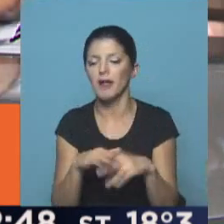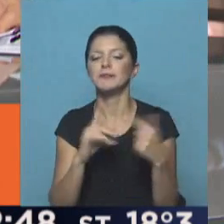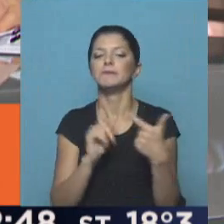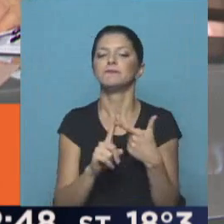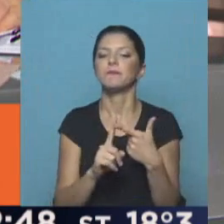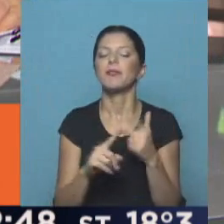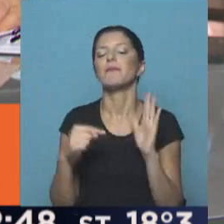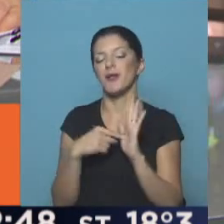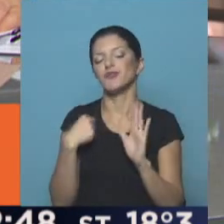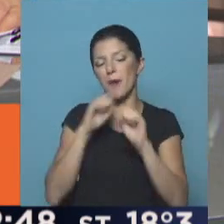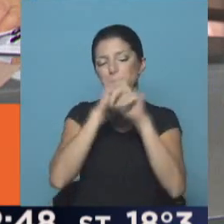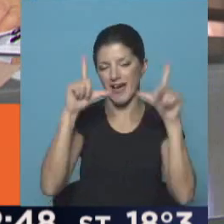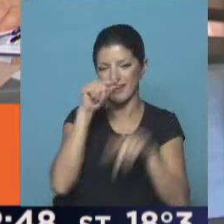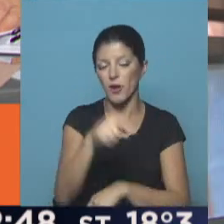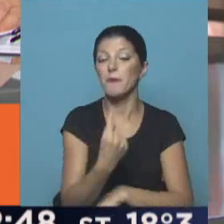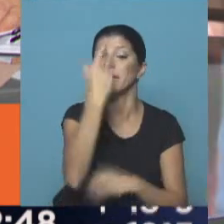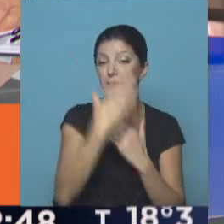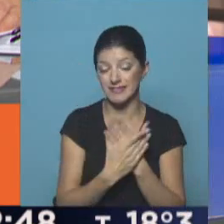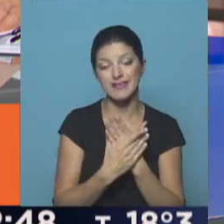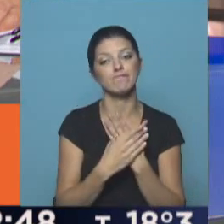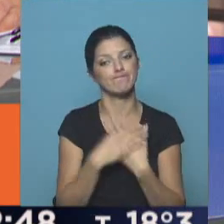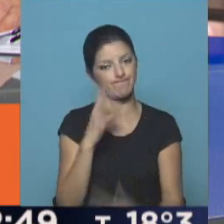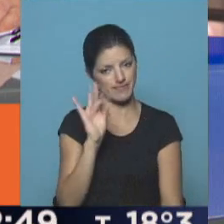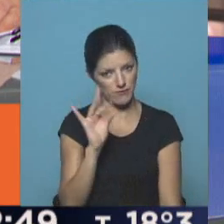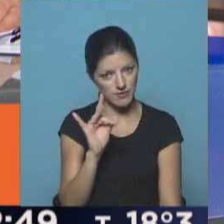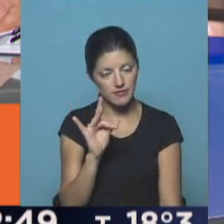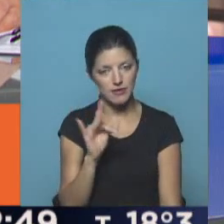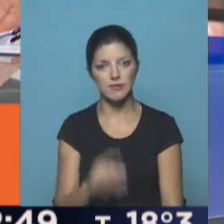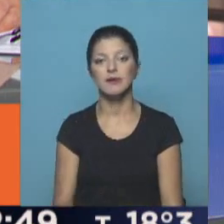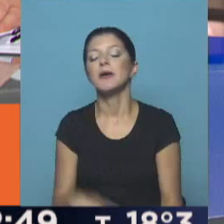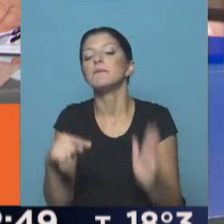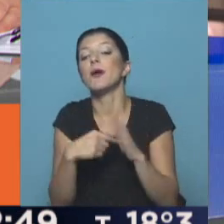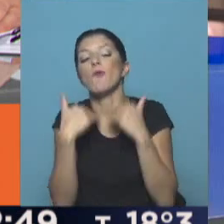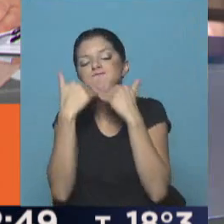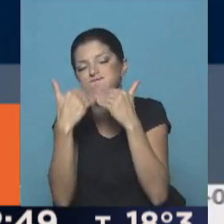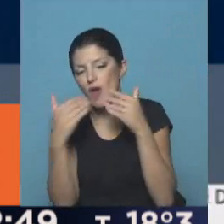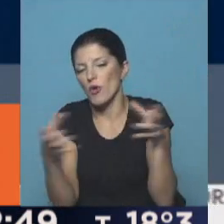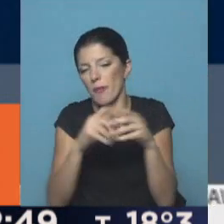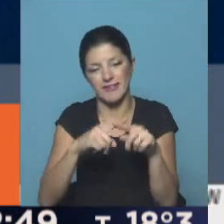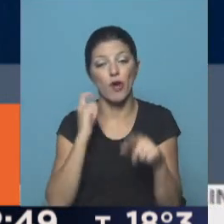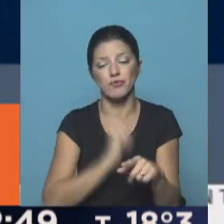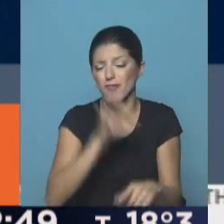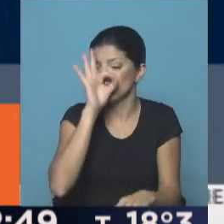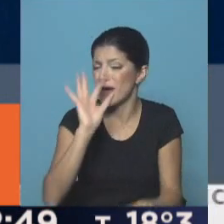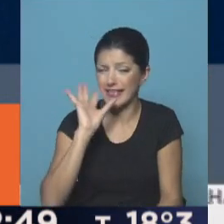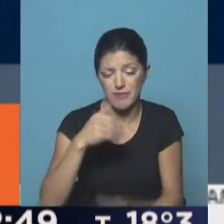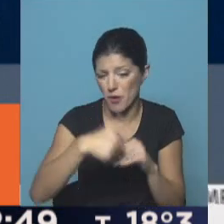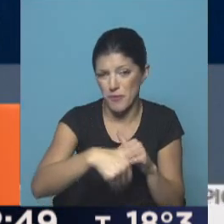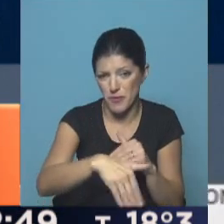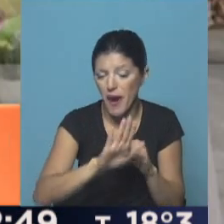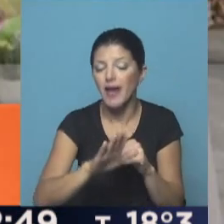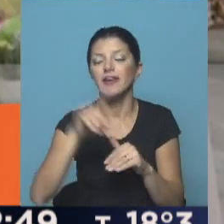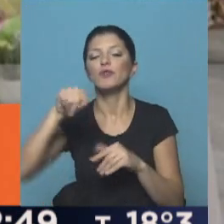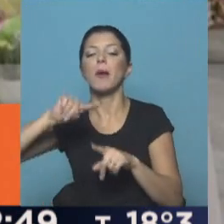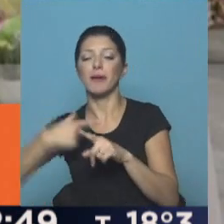Pero imagino a una Theresa May complicada, pero con los conservadores nunca se sabe. Y en una política que es imprevisible y